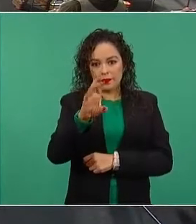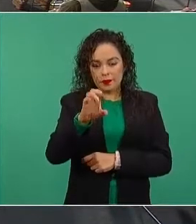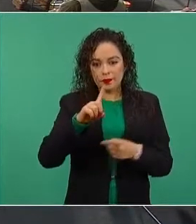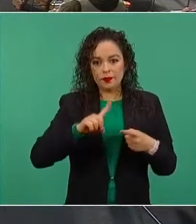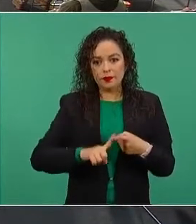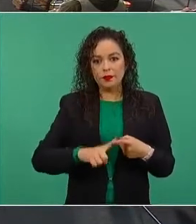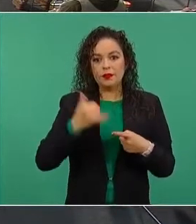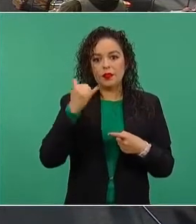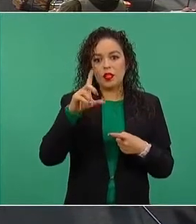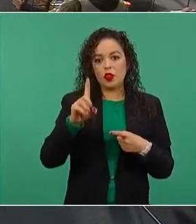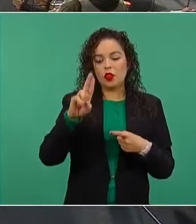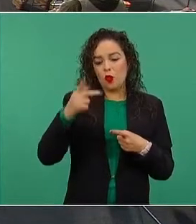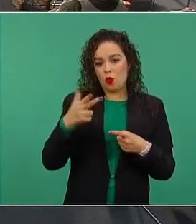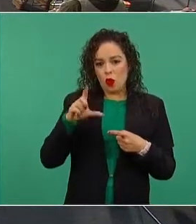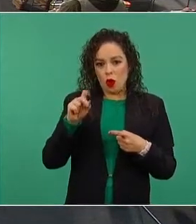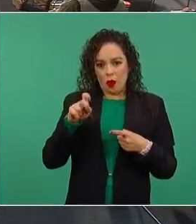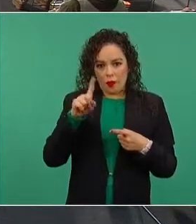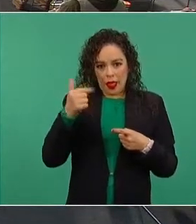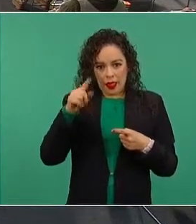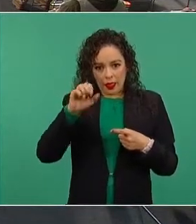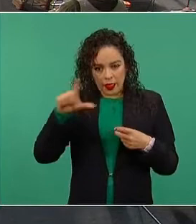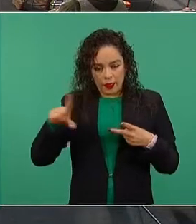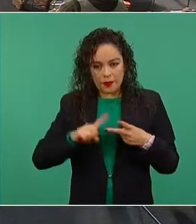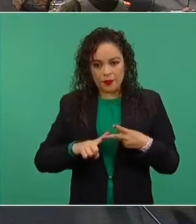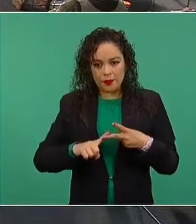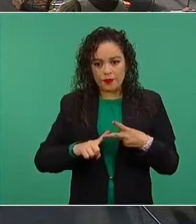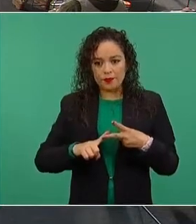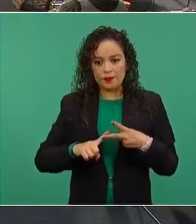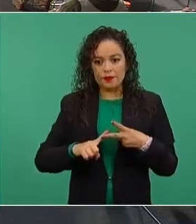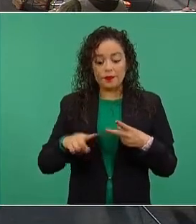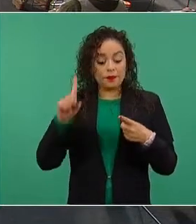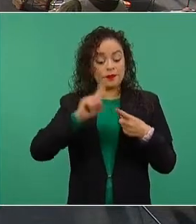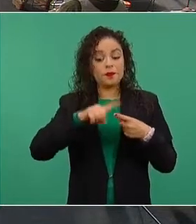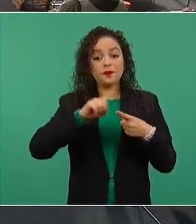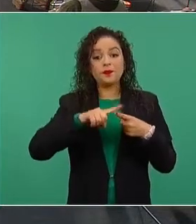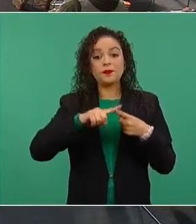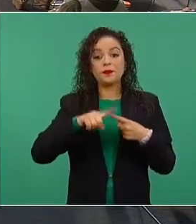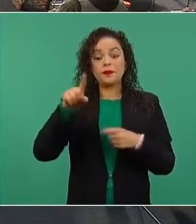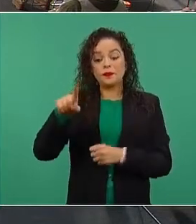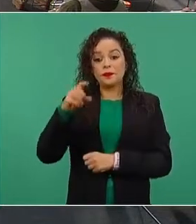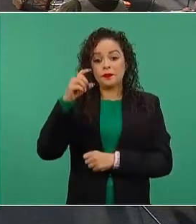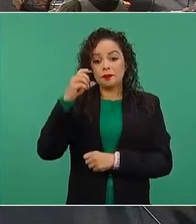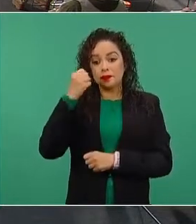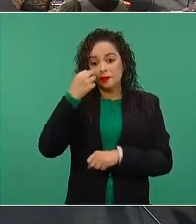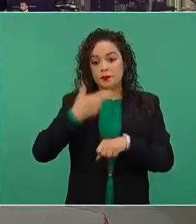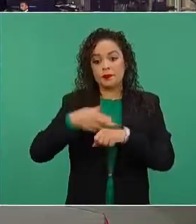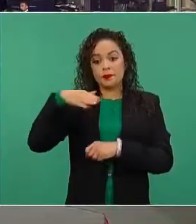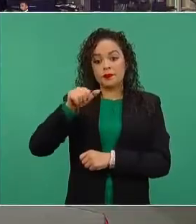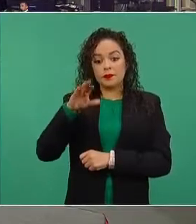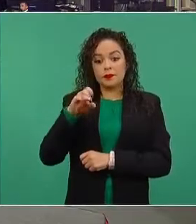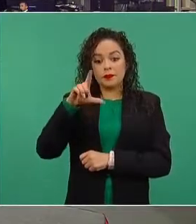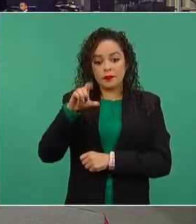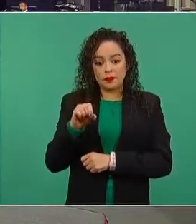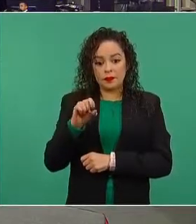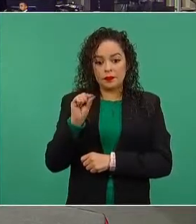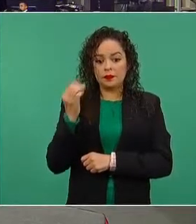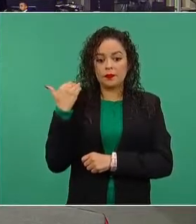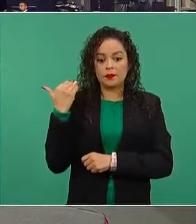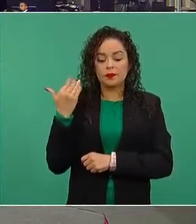y Hugo López-Gatell. Secretario Marcelo, en la reciente visita del presidente,